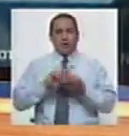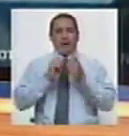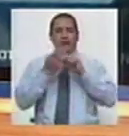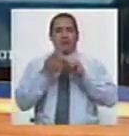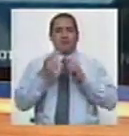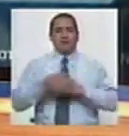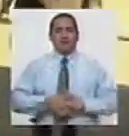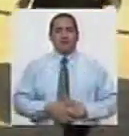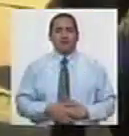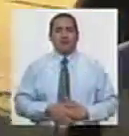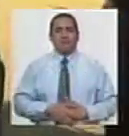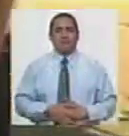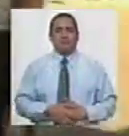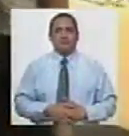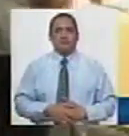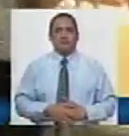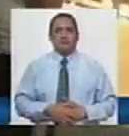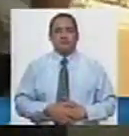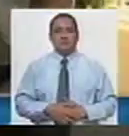climático.